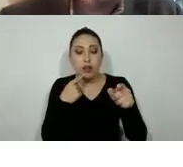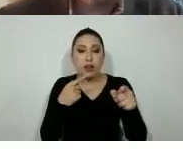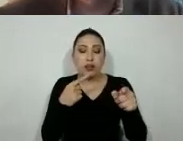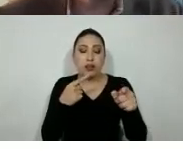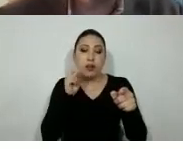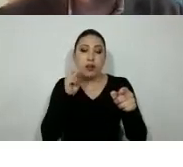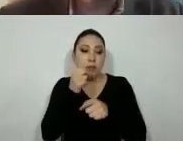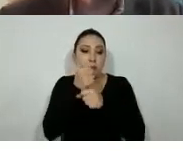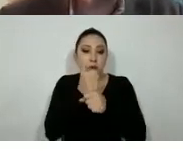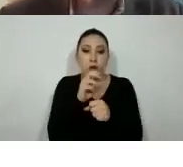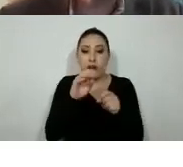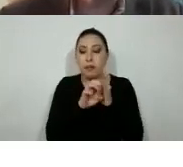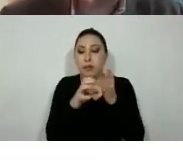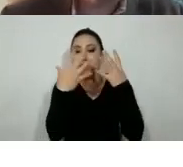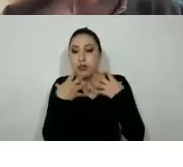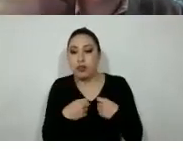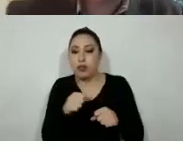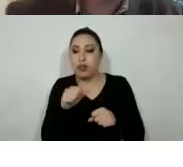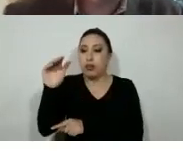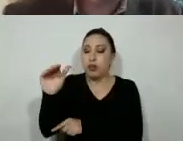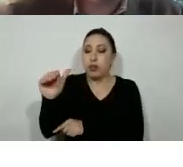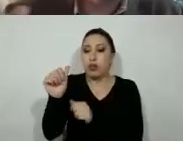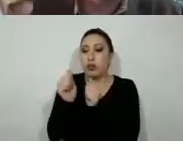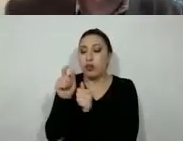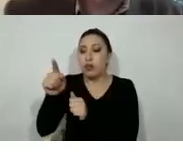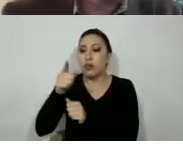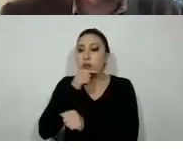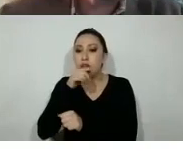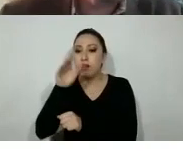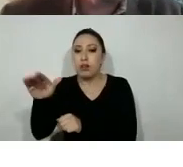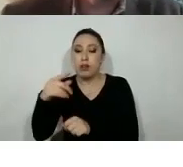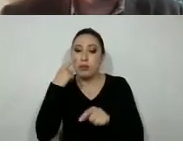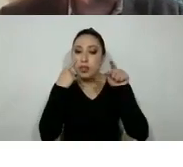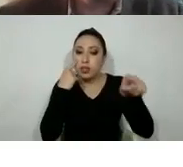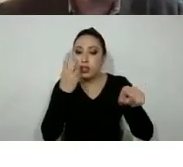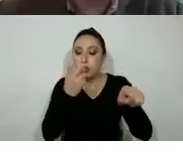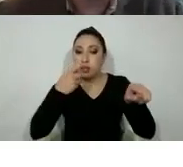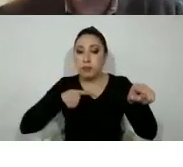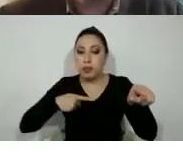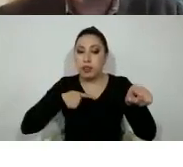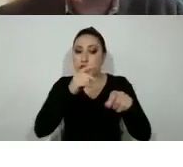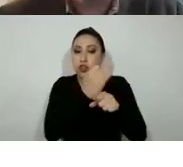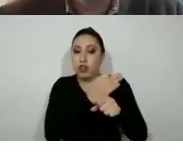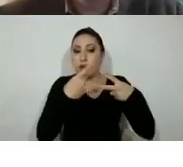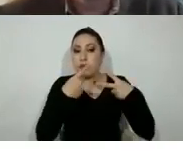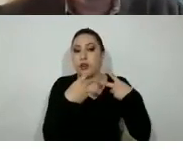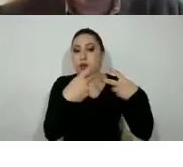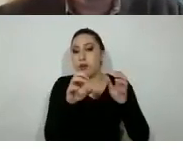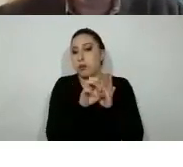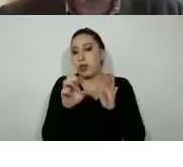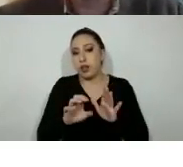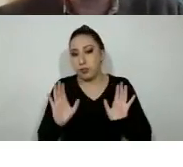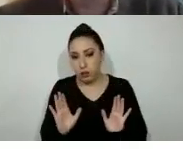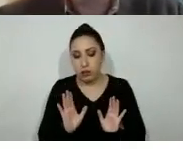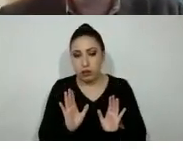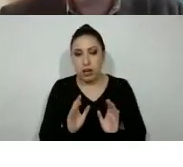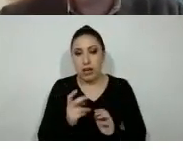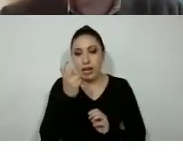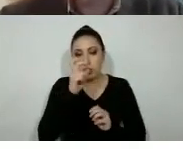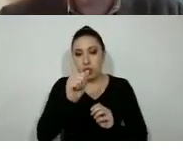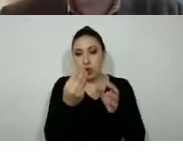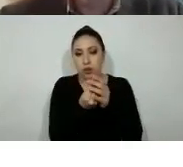a un policía, le pide auxilio y lo señala y dice a aquella persona que vaya me acaba de robar, por ejemplo. Esa es otra forma